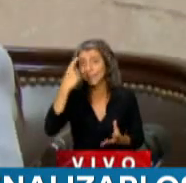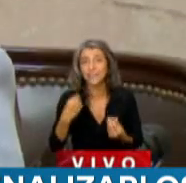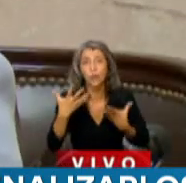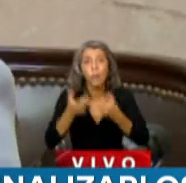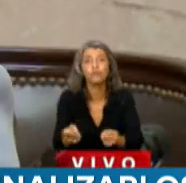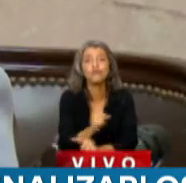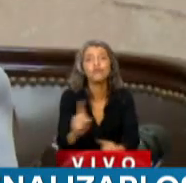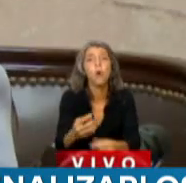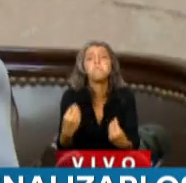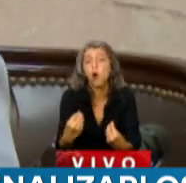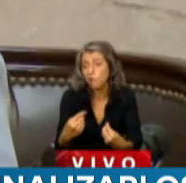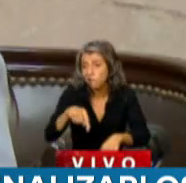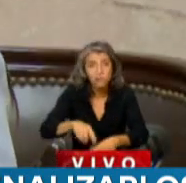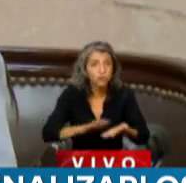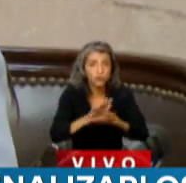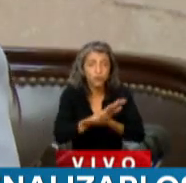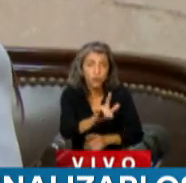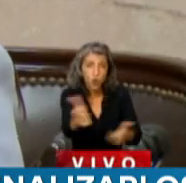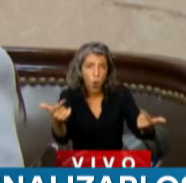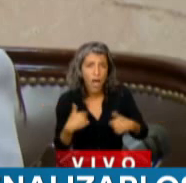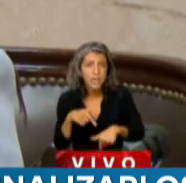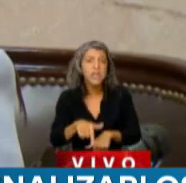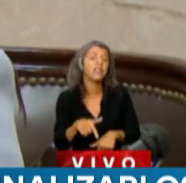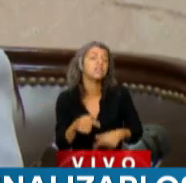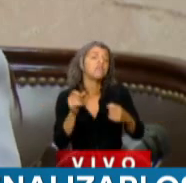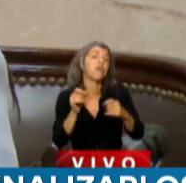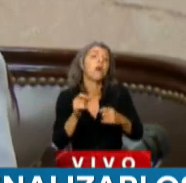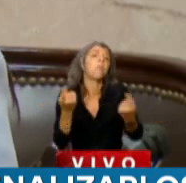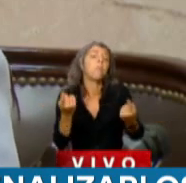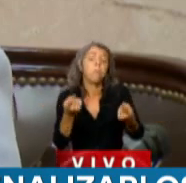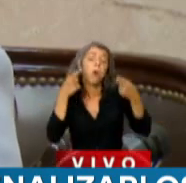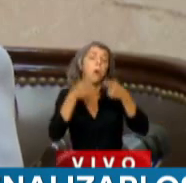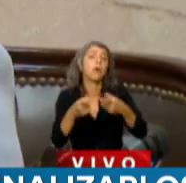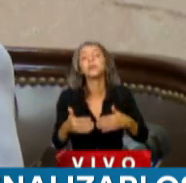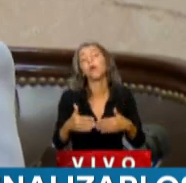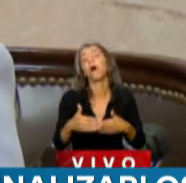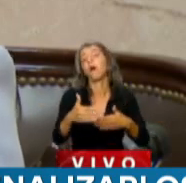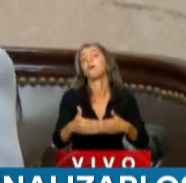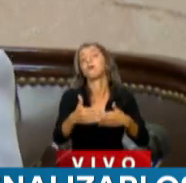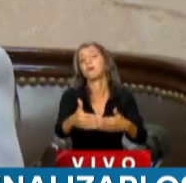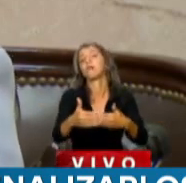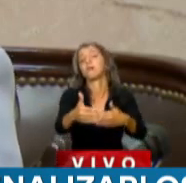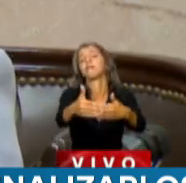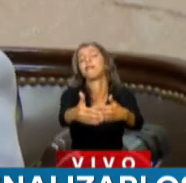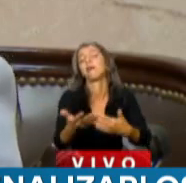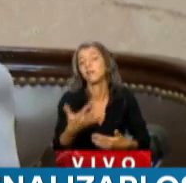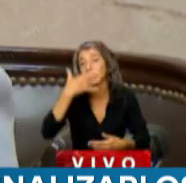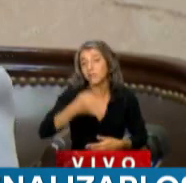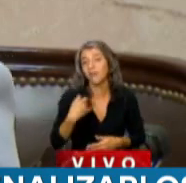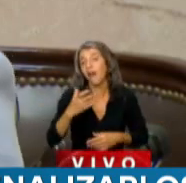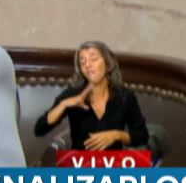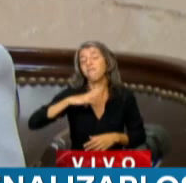cometen delitos negacionistas, quienes nieguen, minimicen, pero no solo los crímenes de la dictadura, sino todos los crímenes contra la